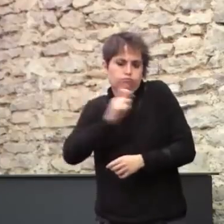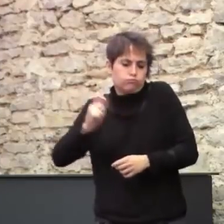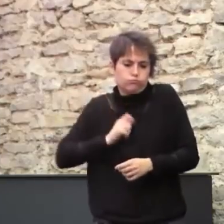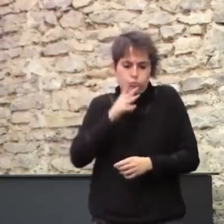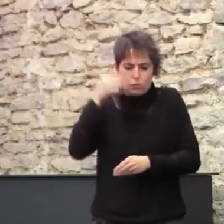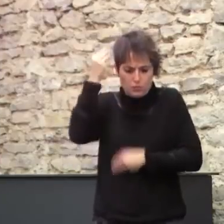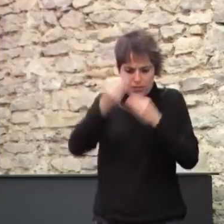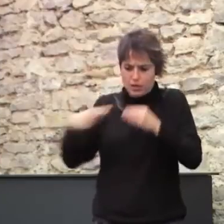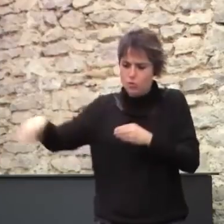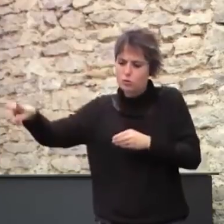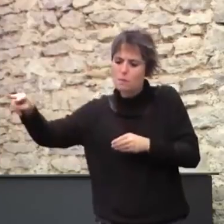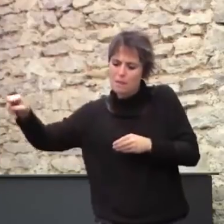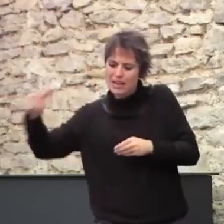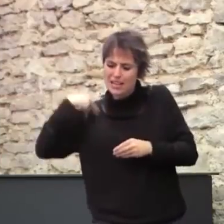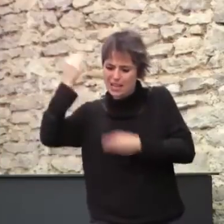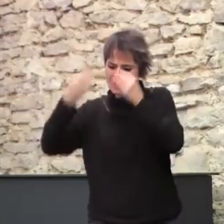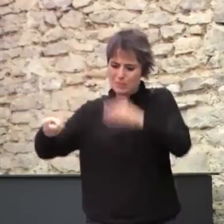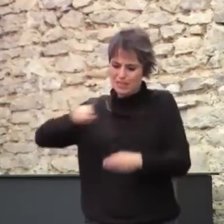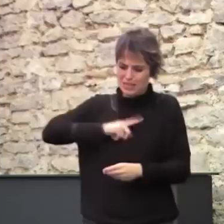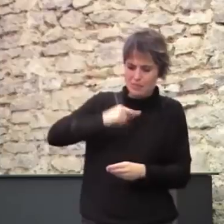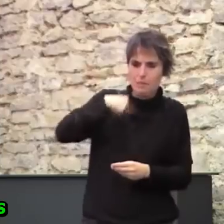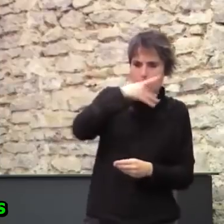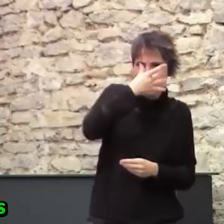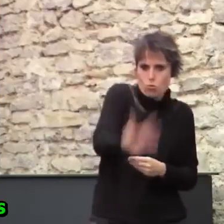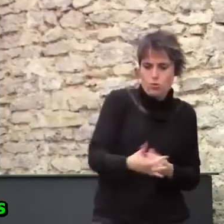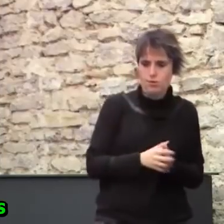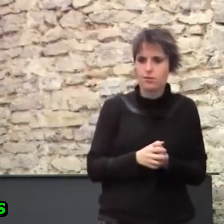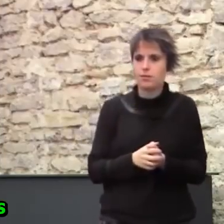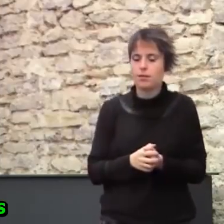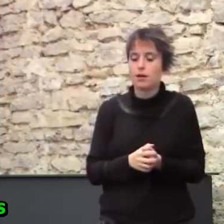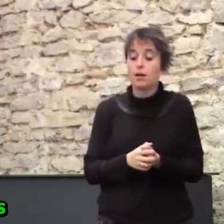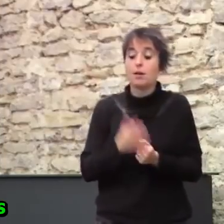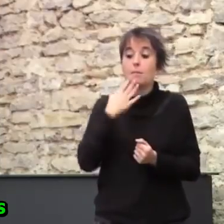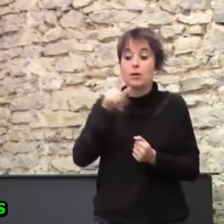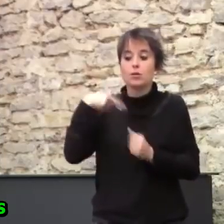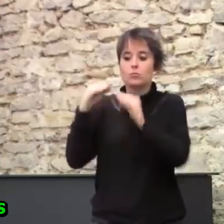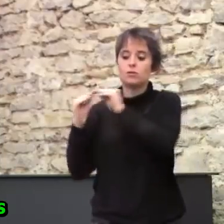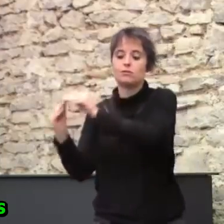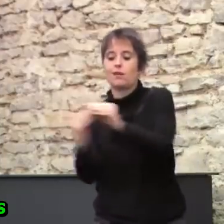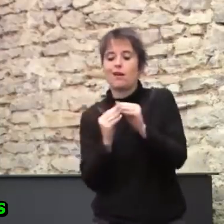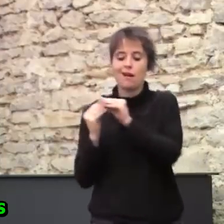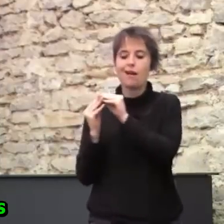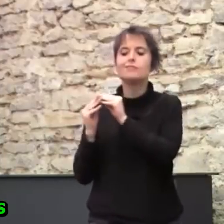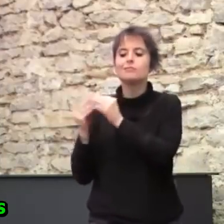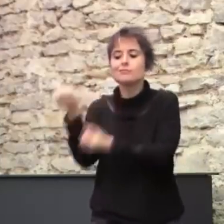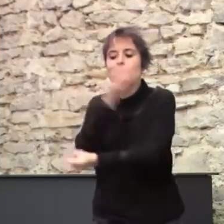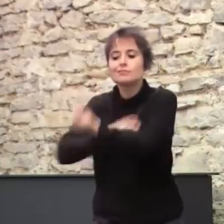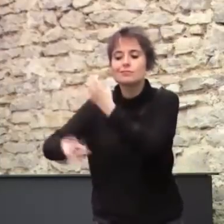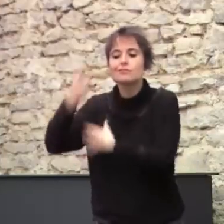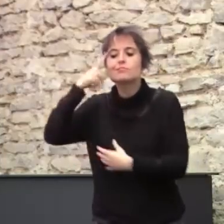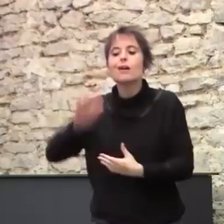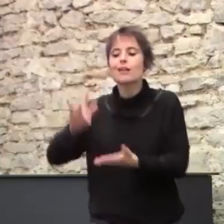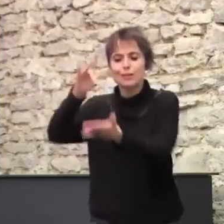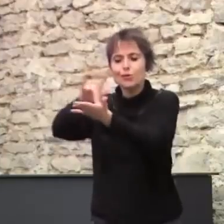porque pensamos que va a pensar la otra persona de mí, qué vergüenza y tal. Claro, cuando esto lo pones en común y ves que somos muchos y muchas los que